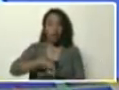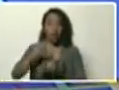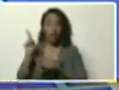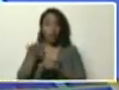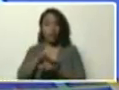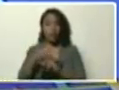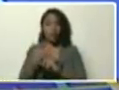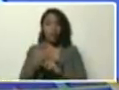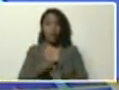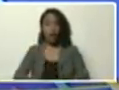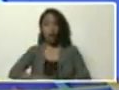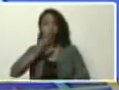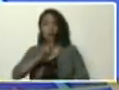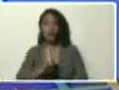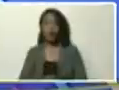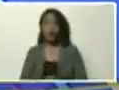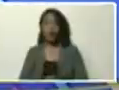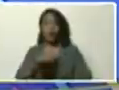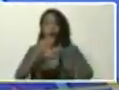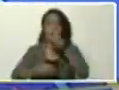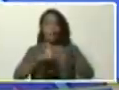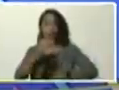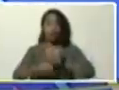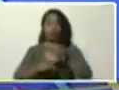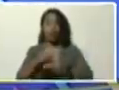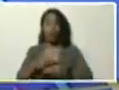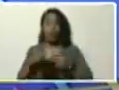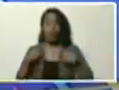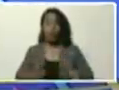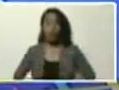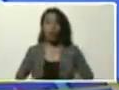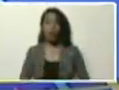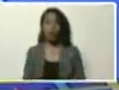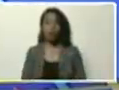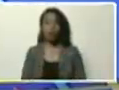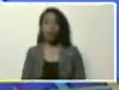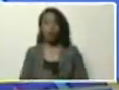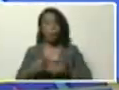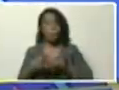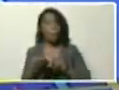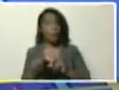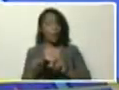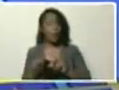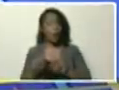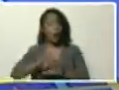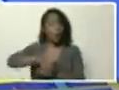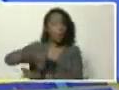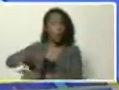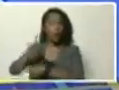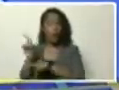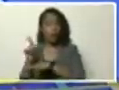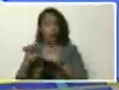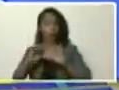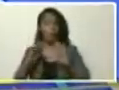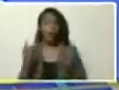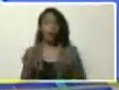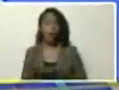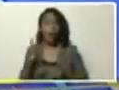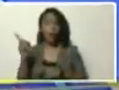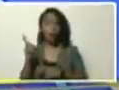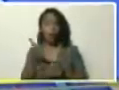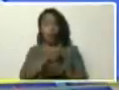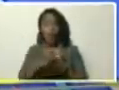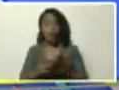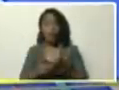situación catastrófica que ha atravesado la humanidad. Pero adicional a la pandemia, como si estos datos fuesen